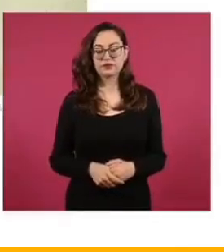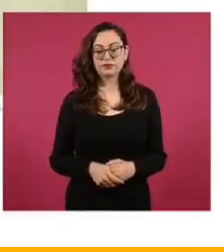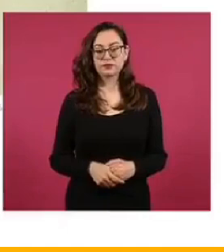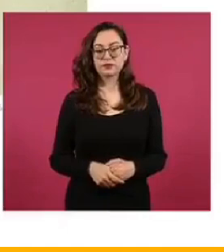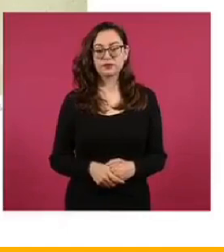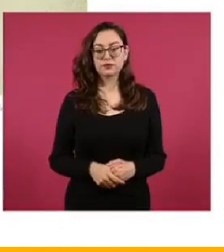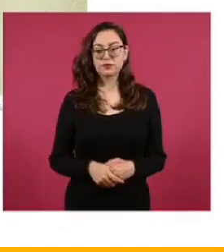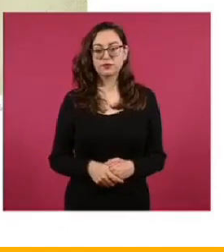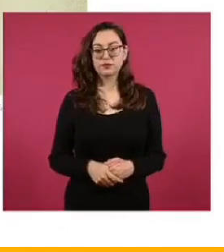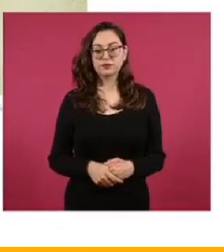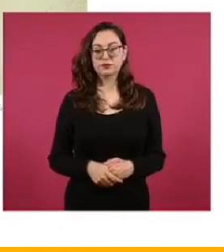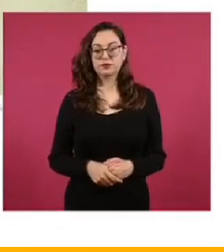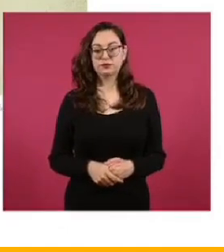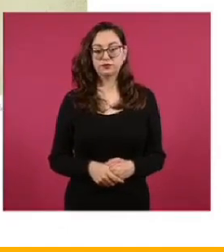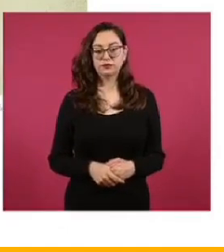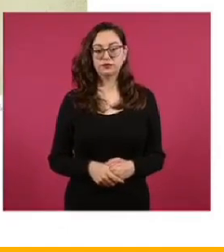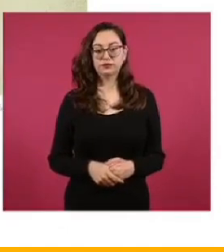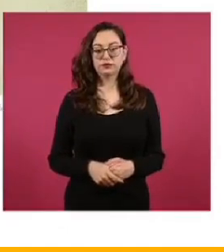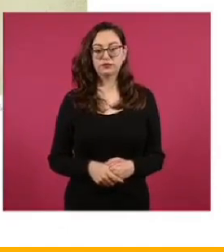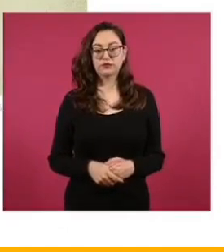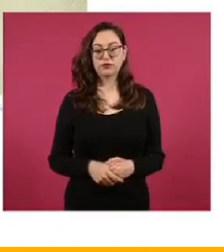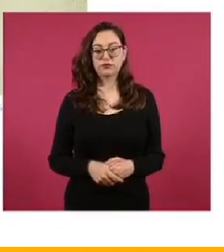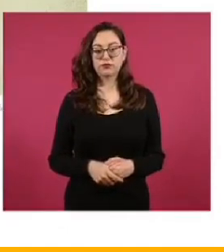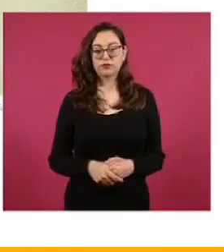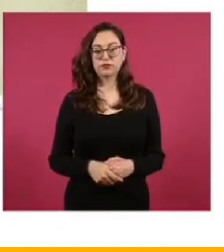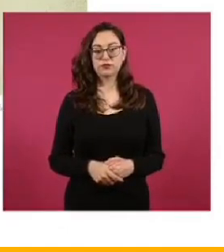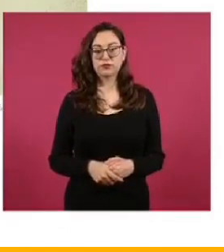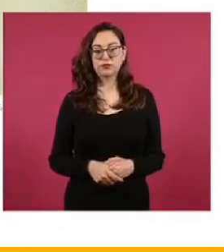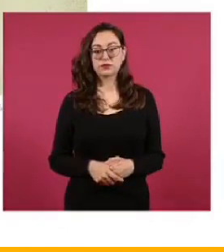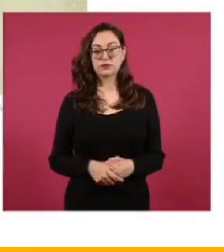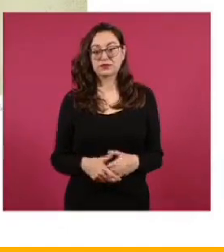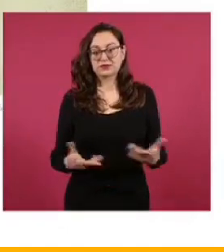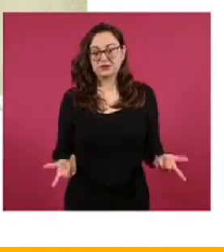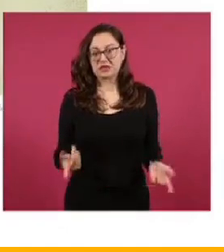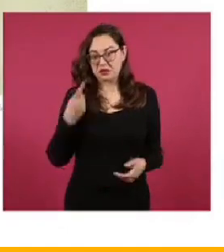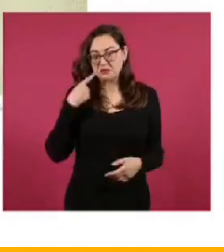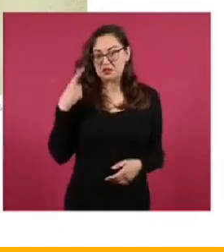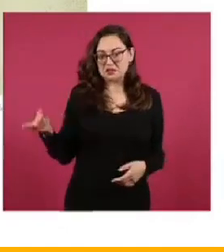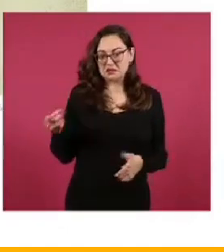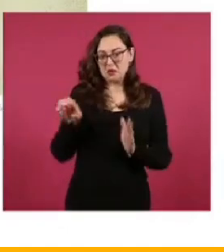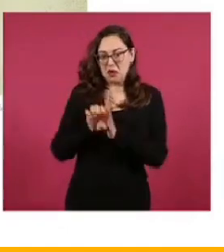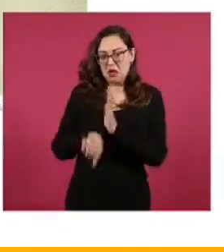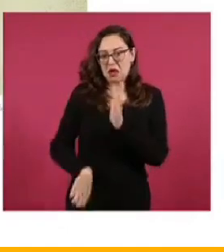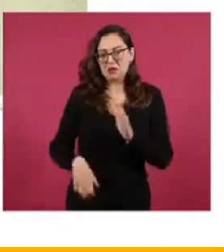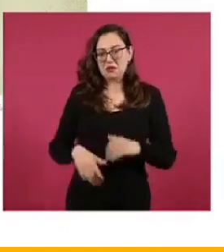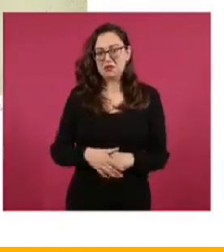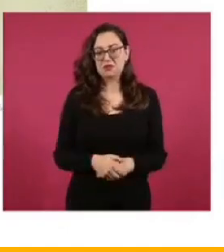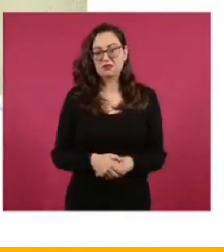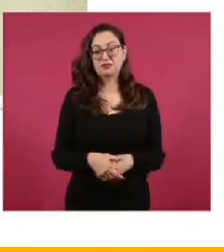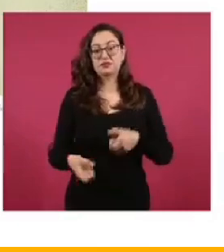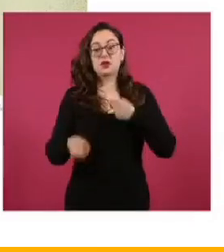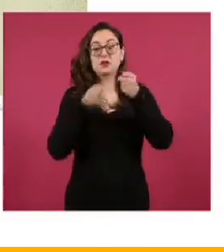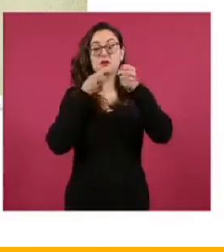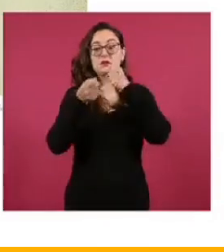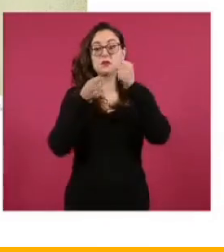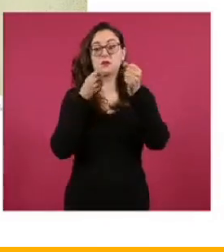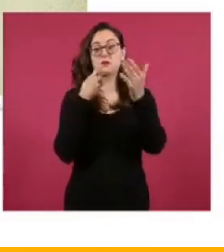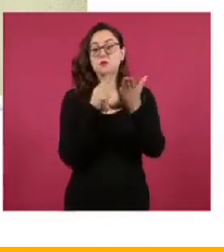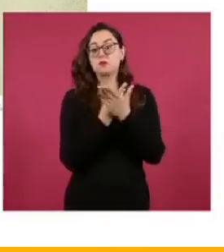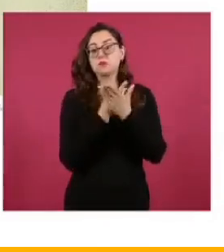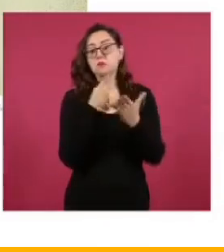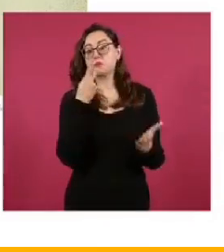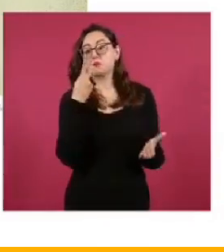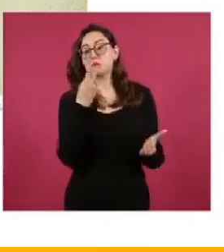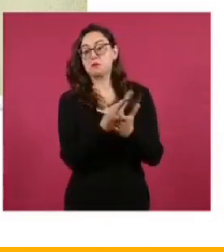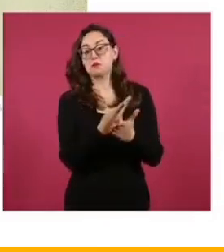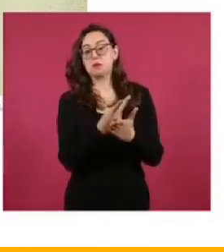Nacional, no, Premio Mundial del Periodismo, Premio Nobel,